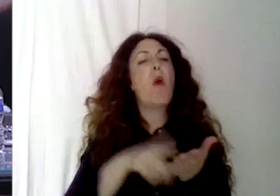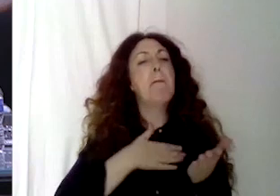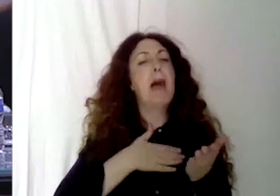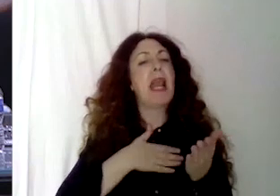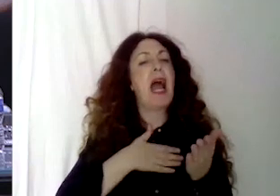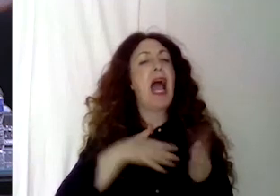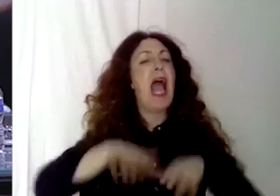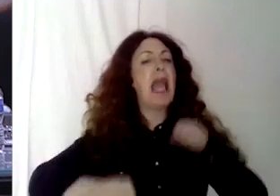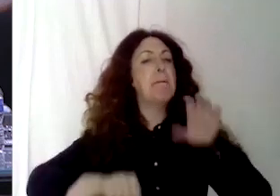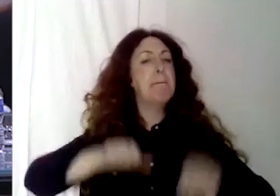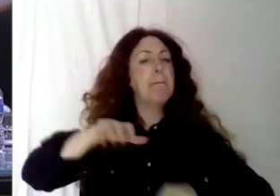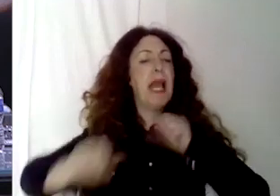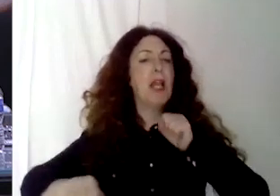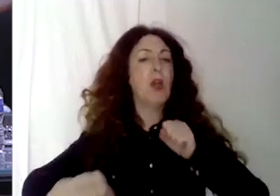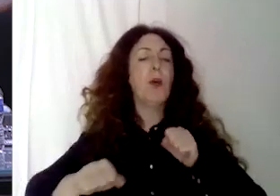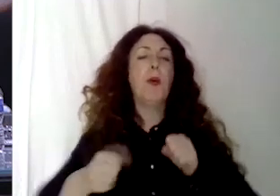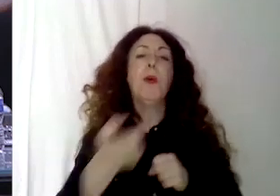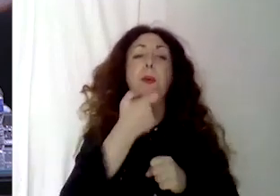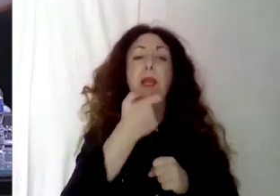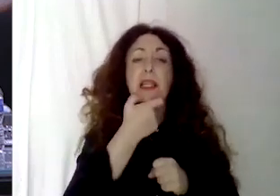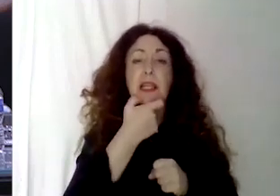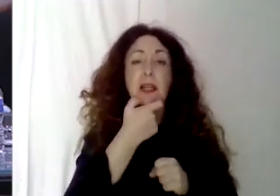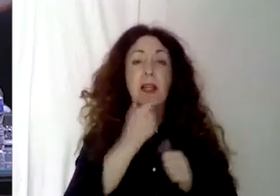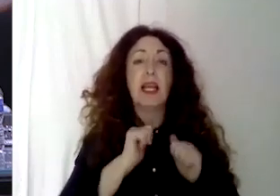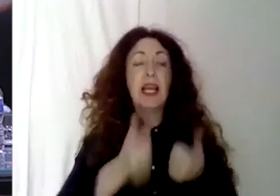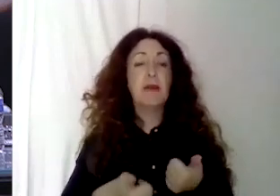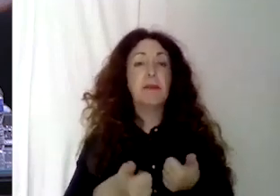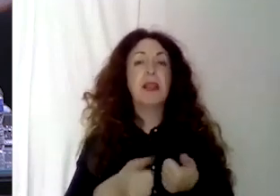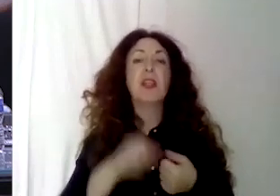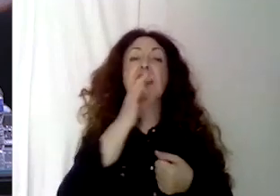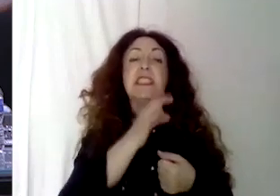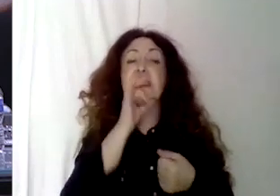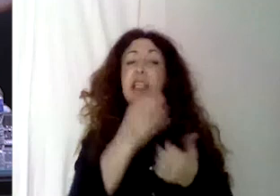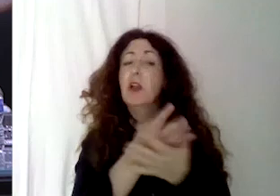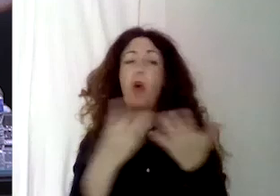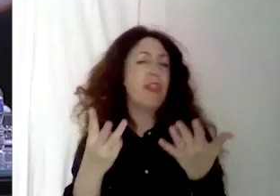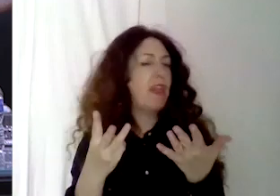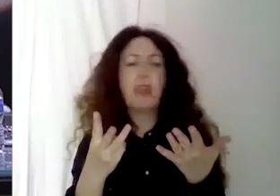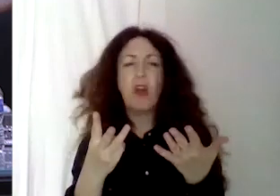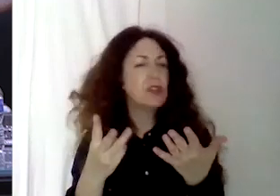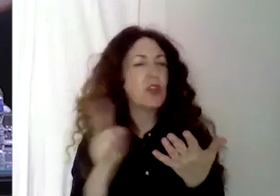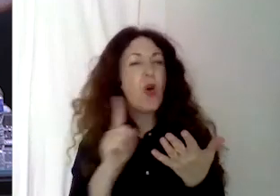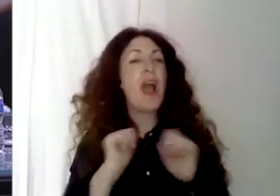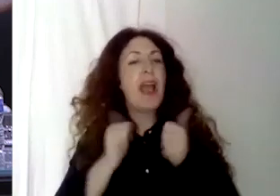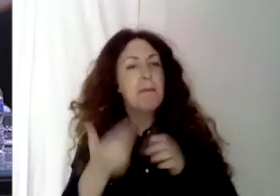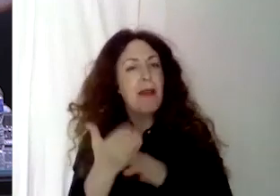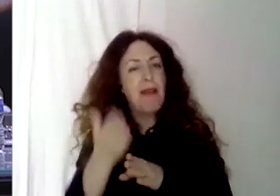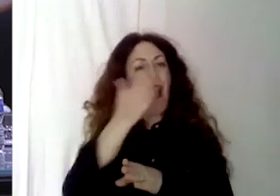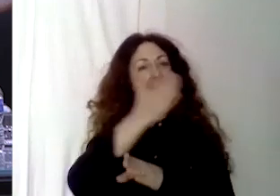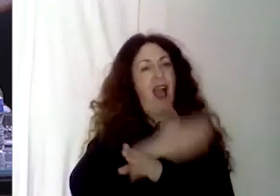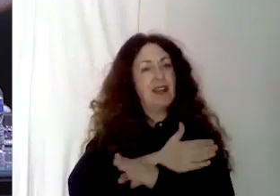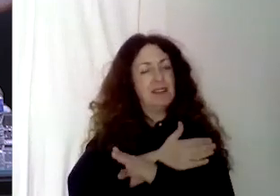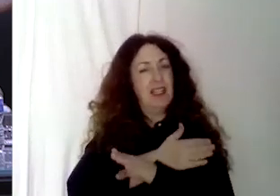El Imperio Británico no aparece en el 18, aparece en el sueño de este grupo de intelectuales, por decirlo